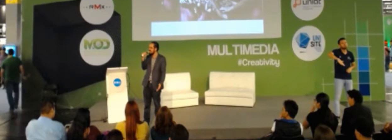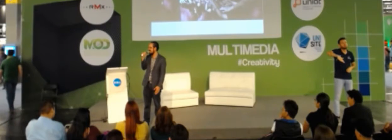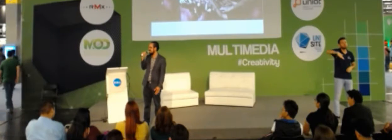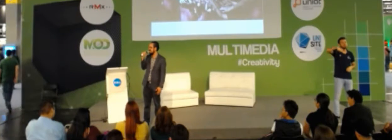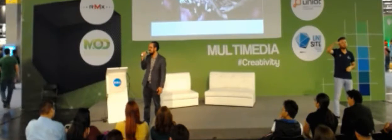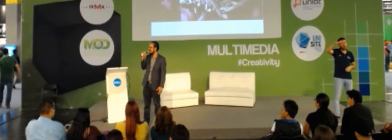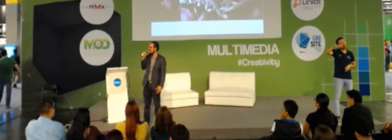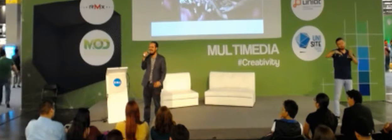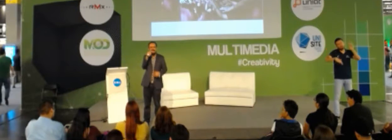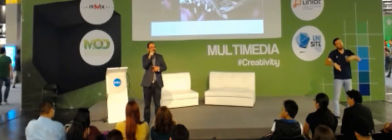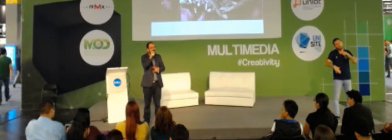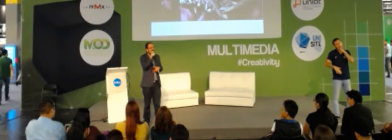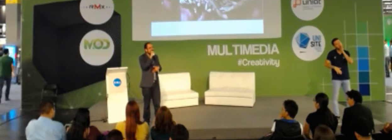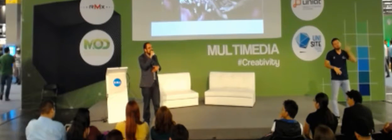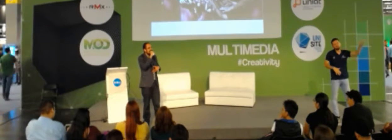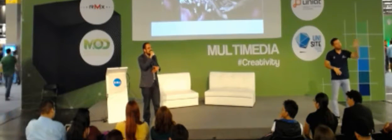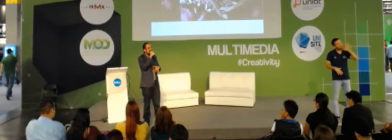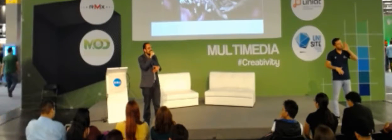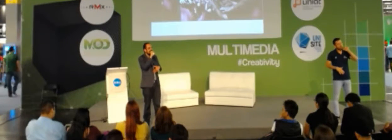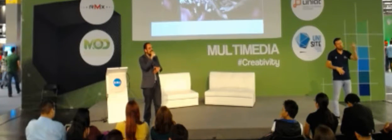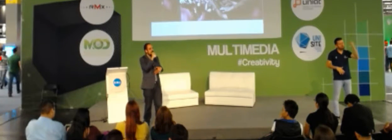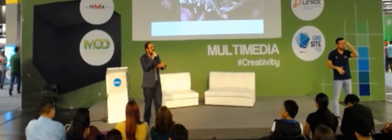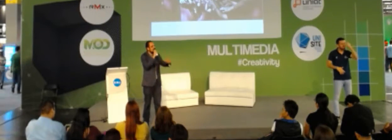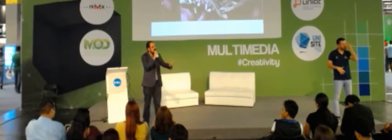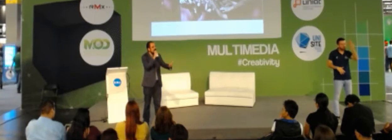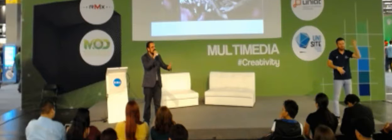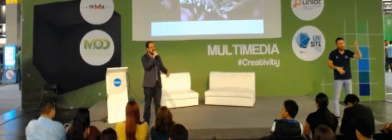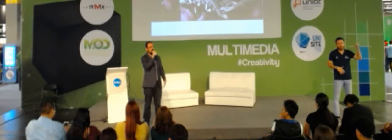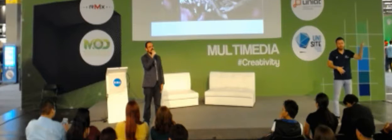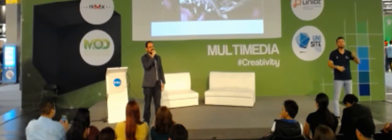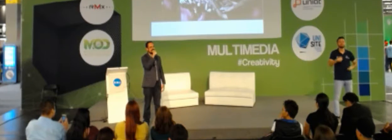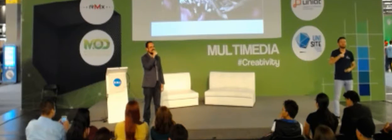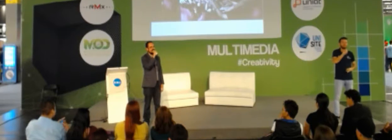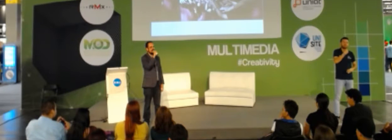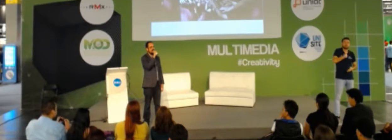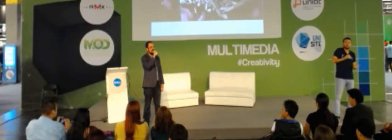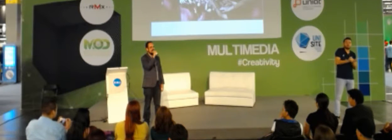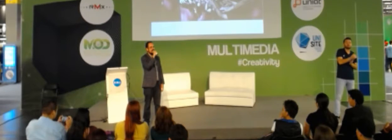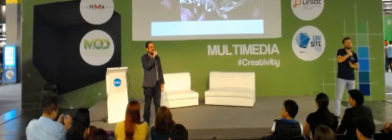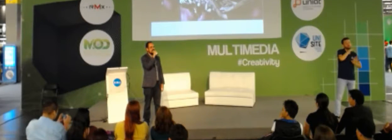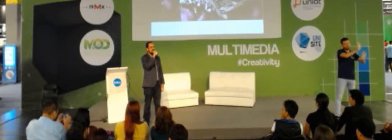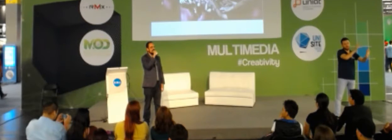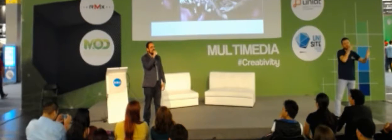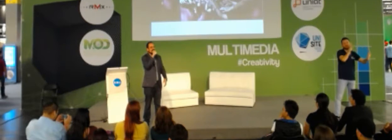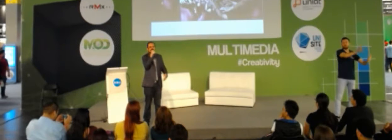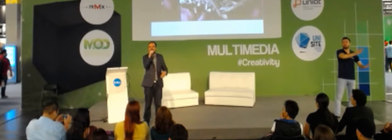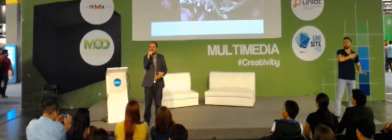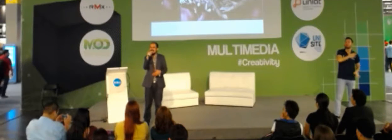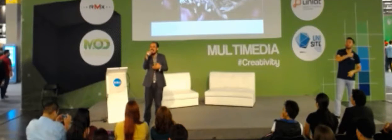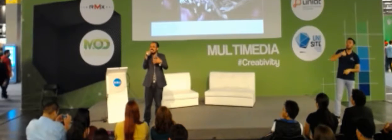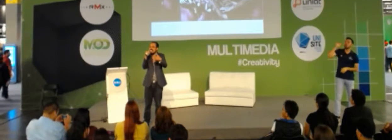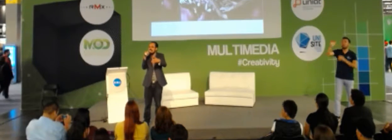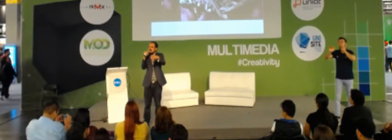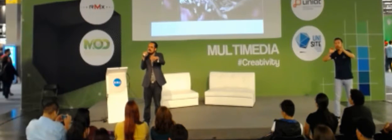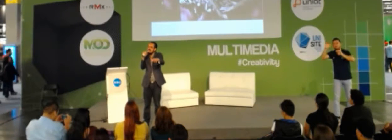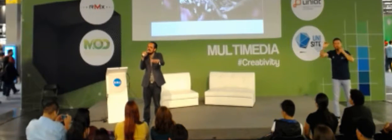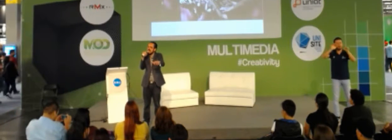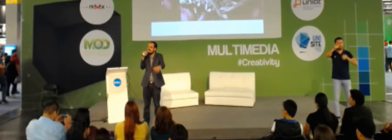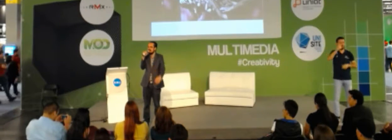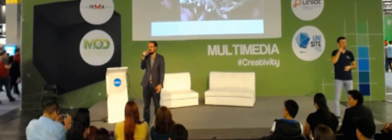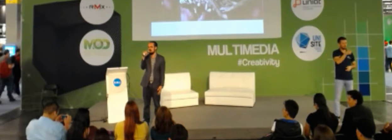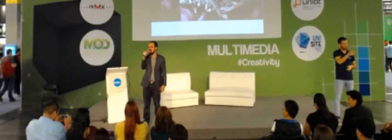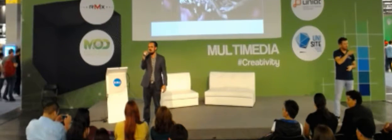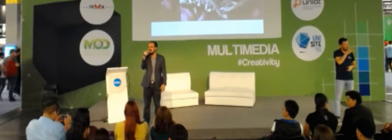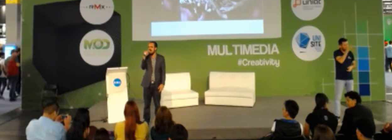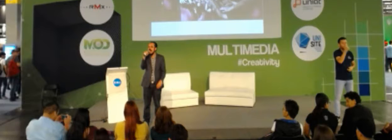pueden y que tú tienes que ser la voz que abre las puertas, que tú tienes que ser aquel representante